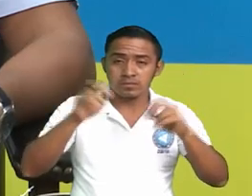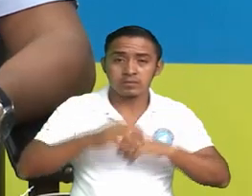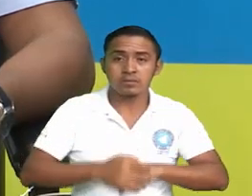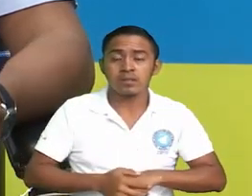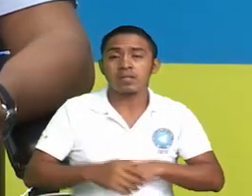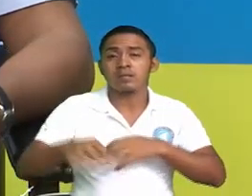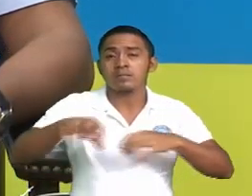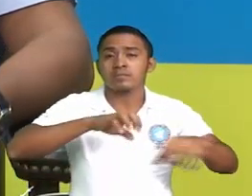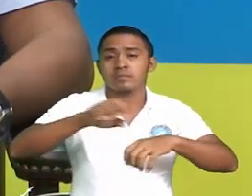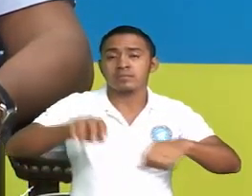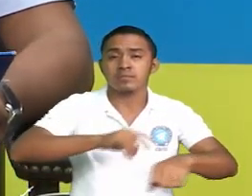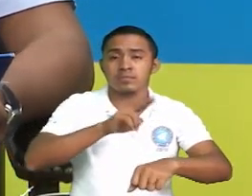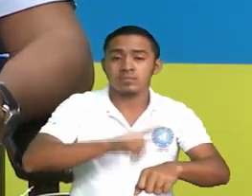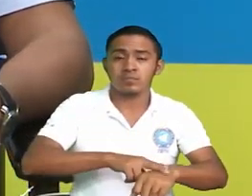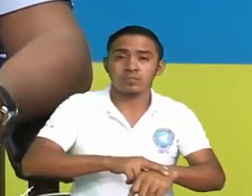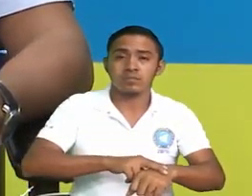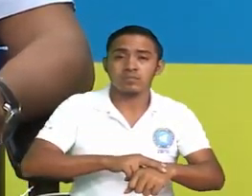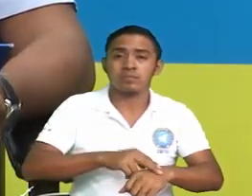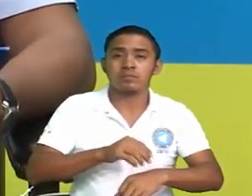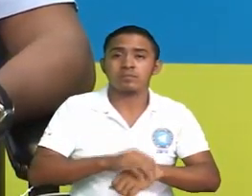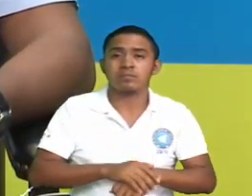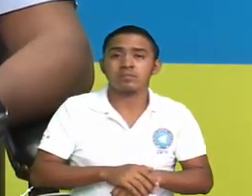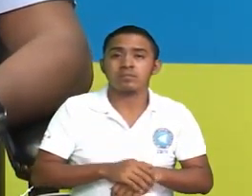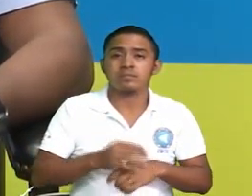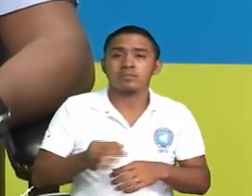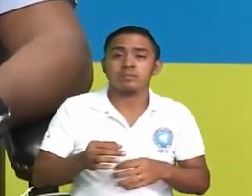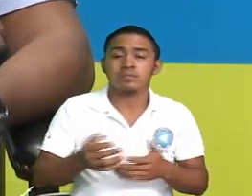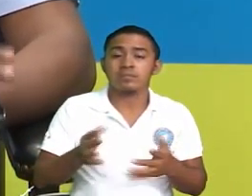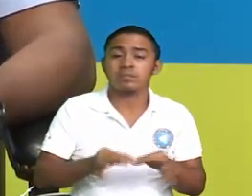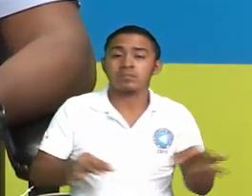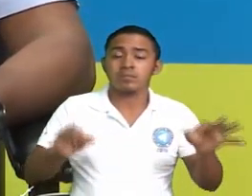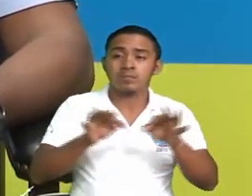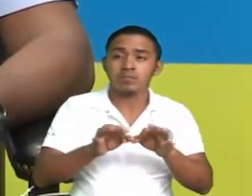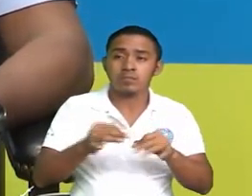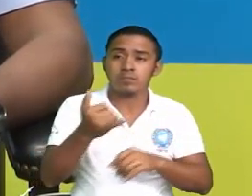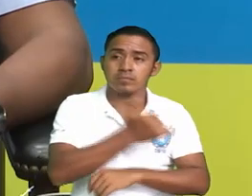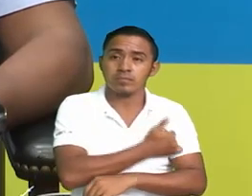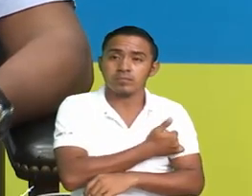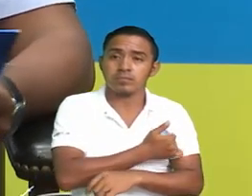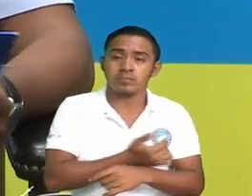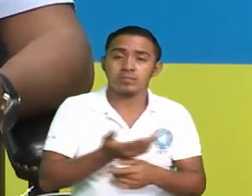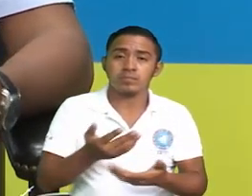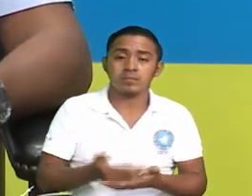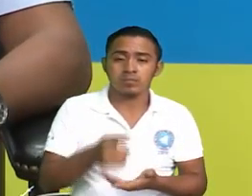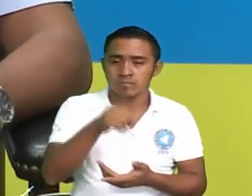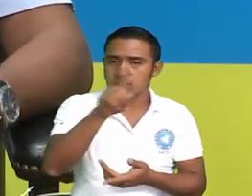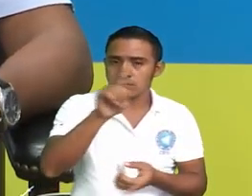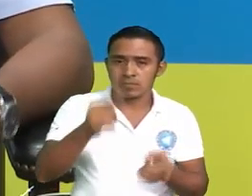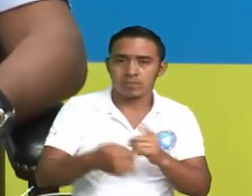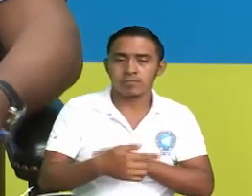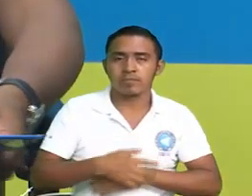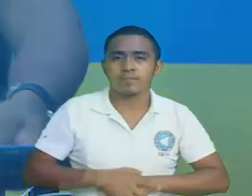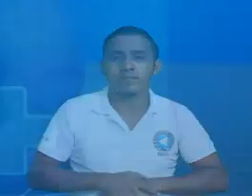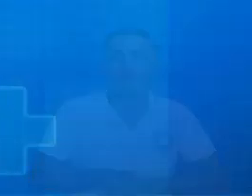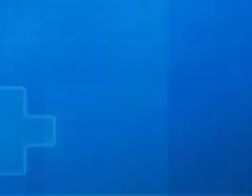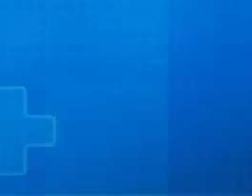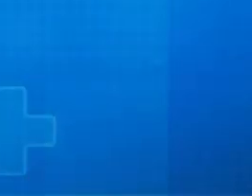la Jornada Nacional de Vacunación y lo importante que es vacunarse. Usted no le cambie de canal, ya regresamos.